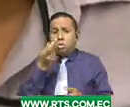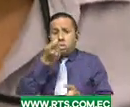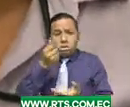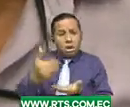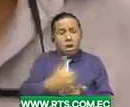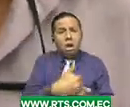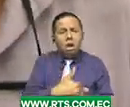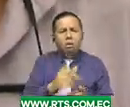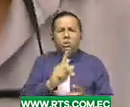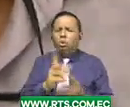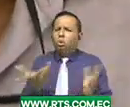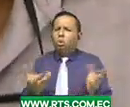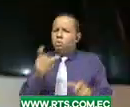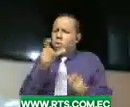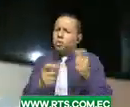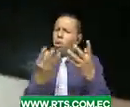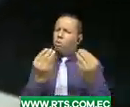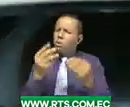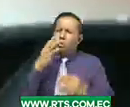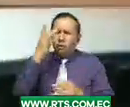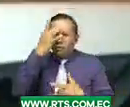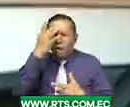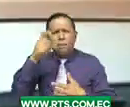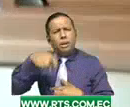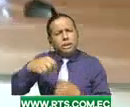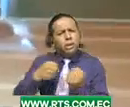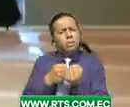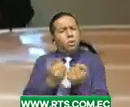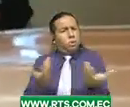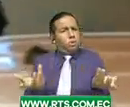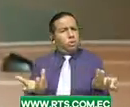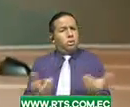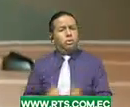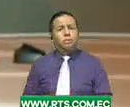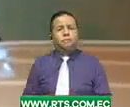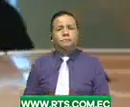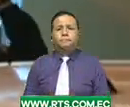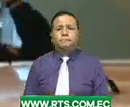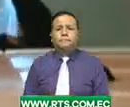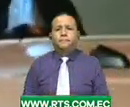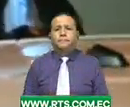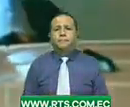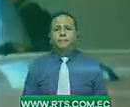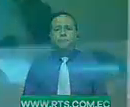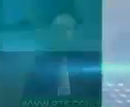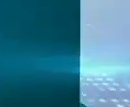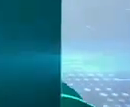dinero de tanta gente que necesite. Informó Jorge Salazar.